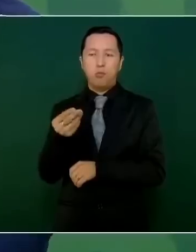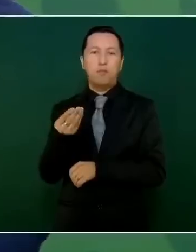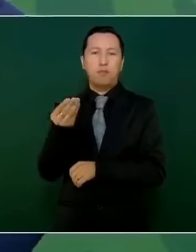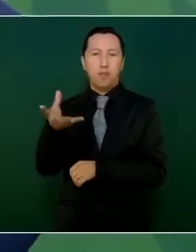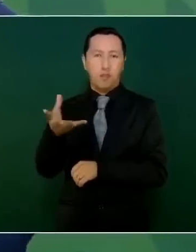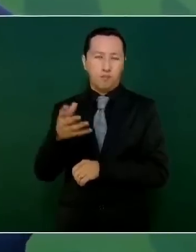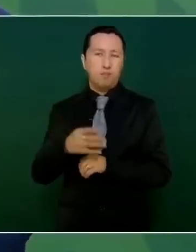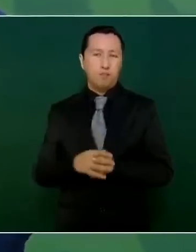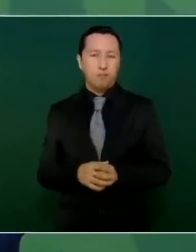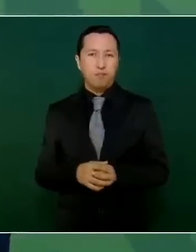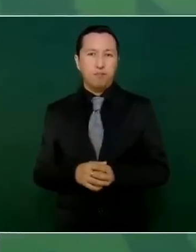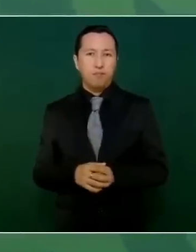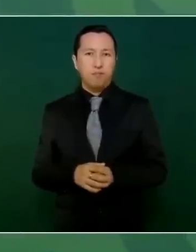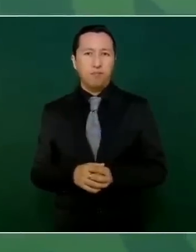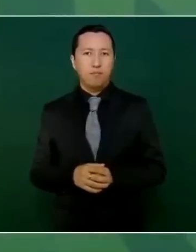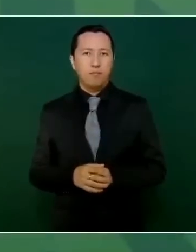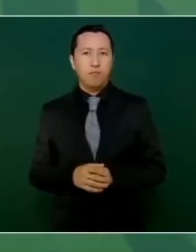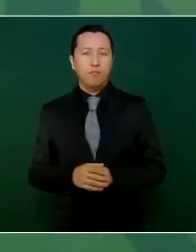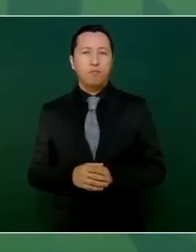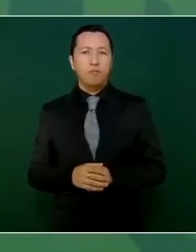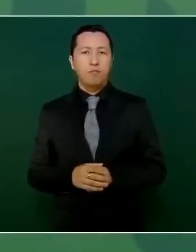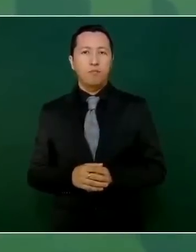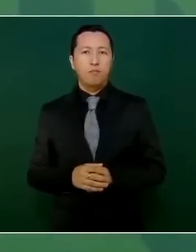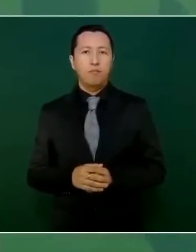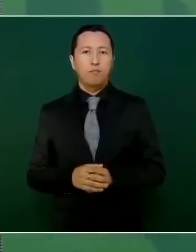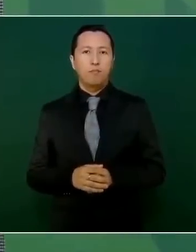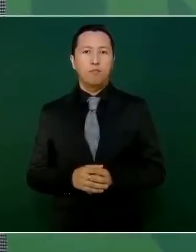El ejido